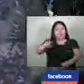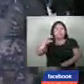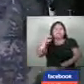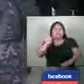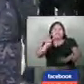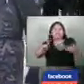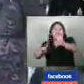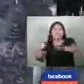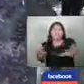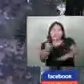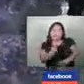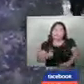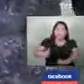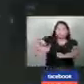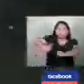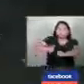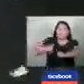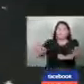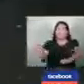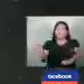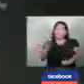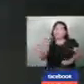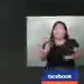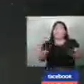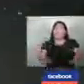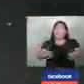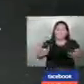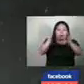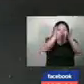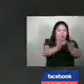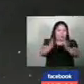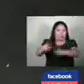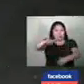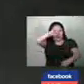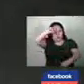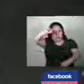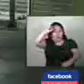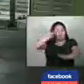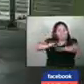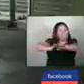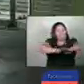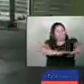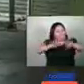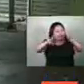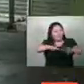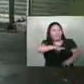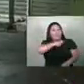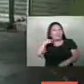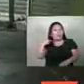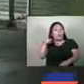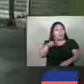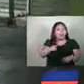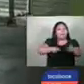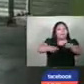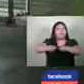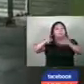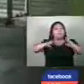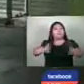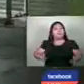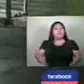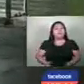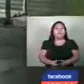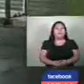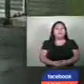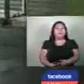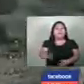elementos a la Fuerza Armada para contrarrestar la criminalidad en el país a través del Plan Control Territorial.